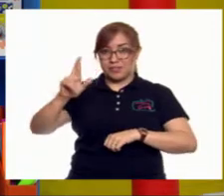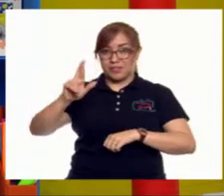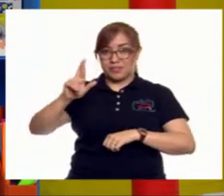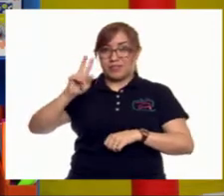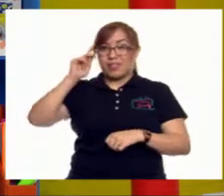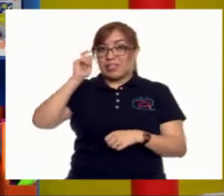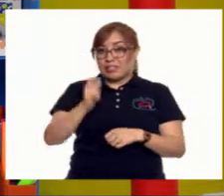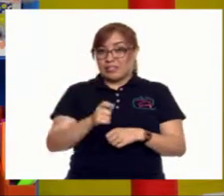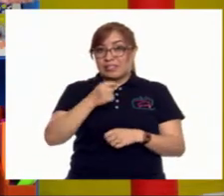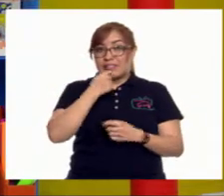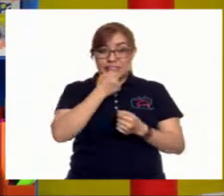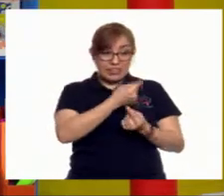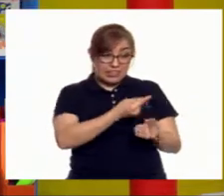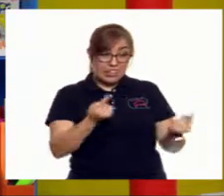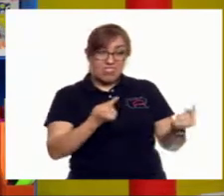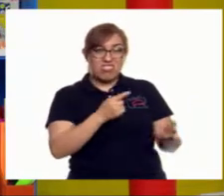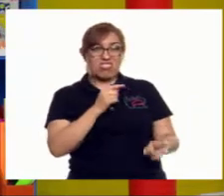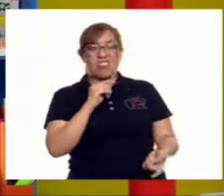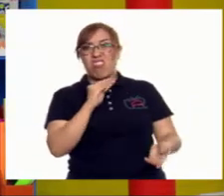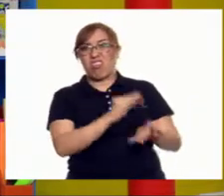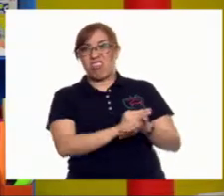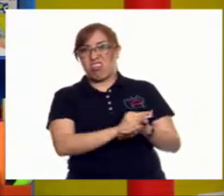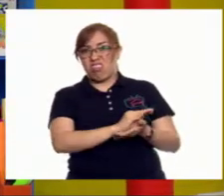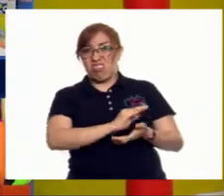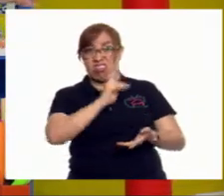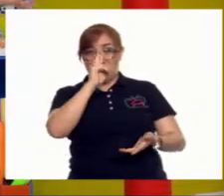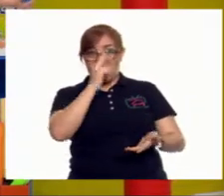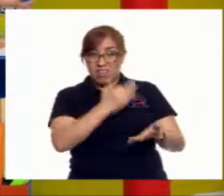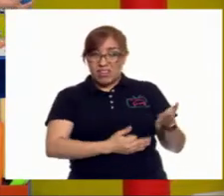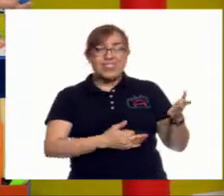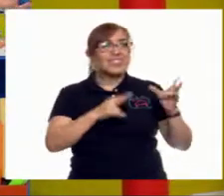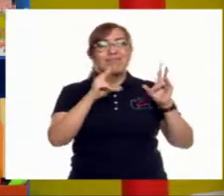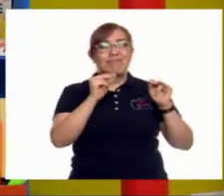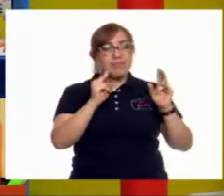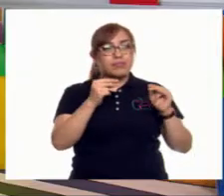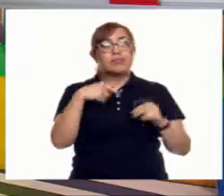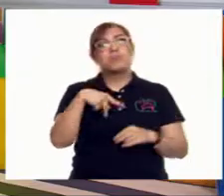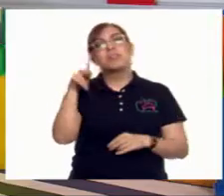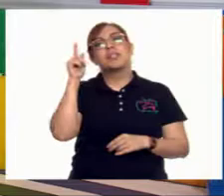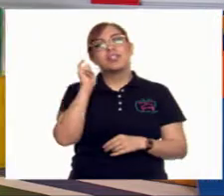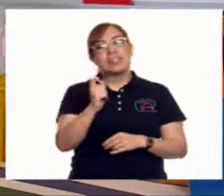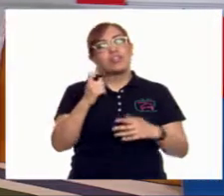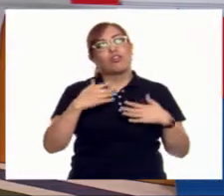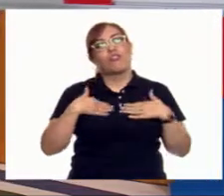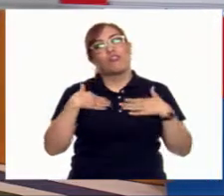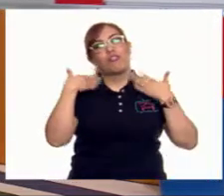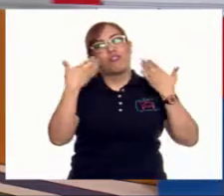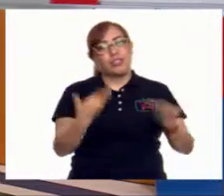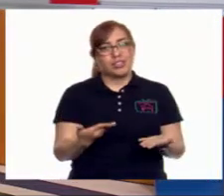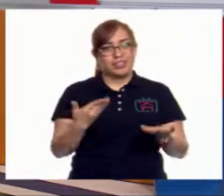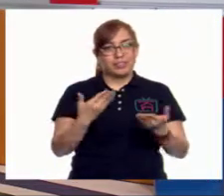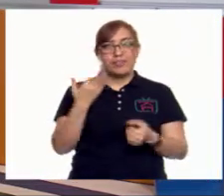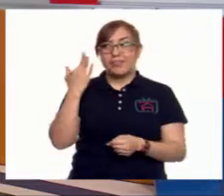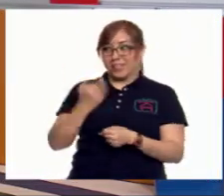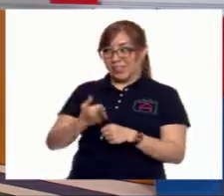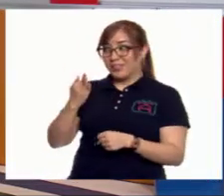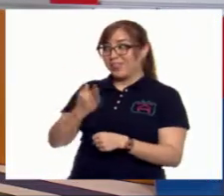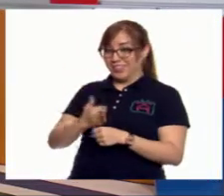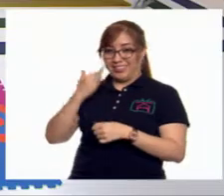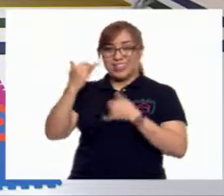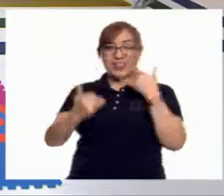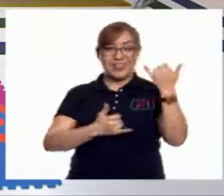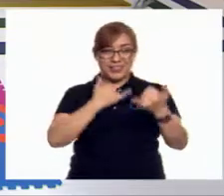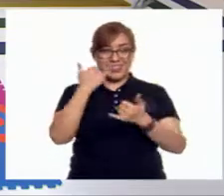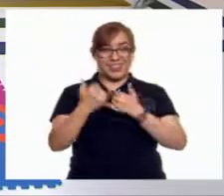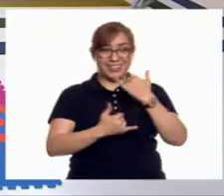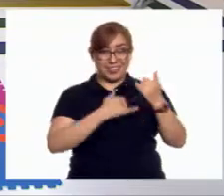edad o a las niñas no les tengamos respeto. Así es. Pero tenemos más confianza. Sí. Y entonces vamos a hacer un pequeño juego, ¿te parece?